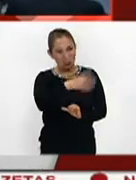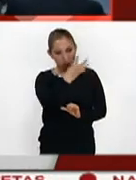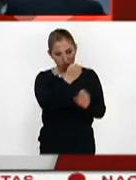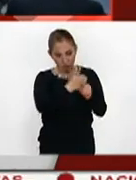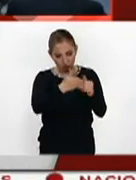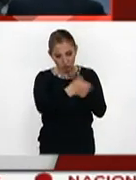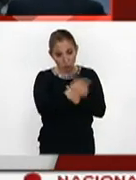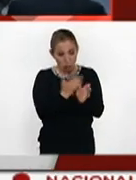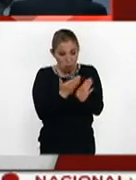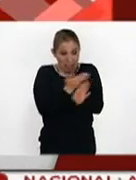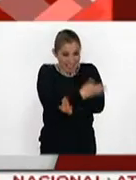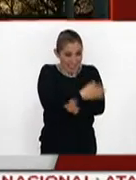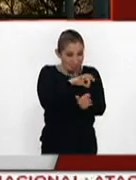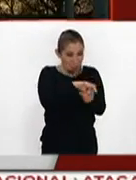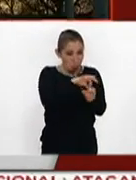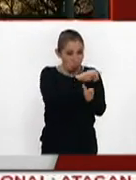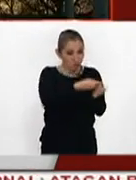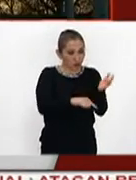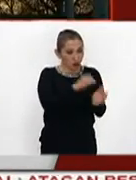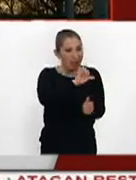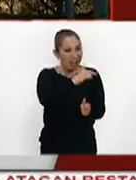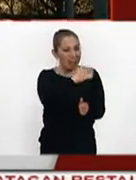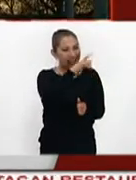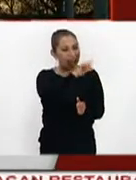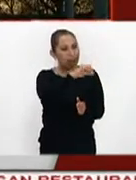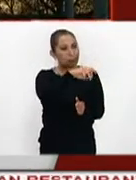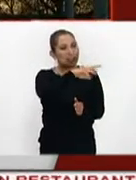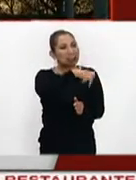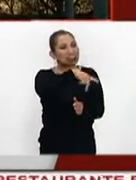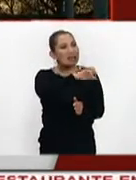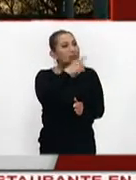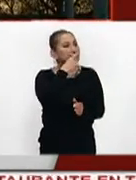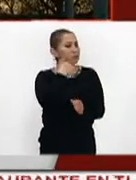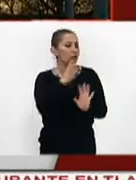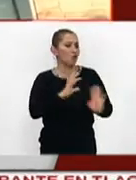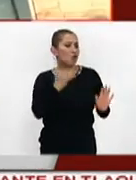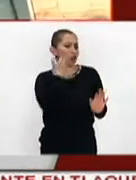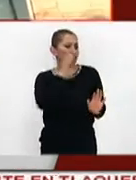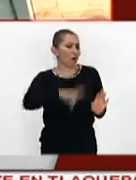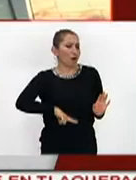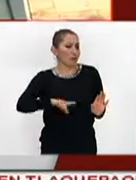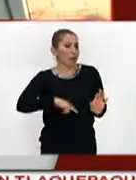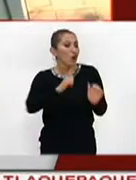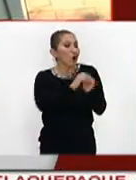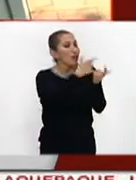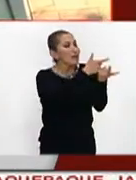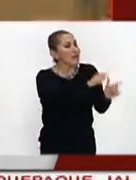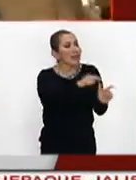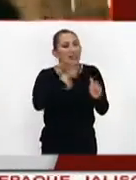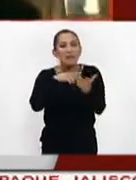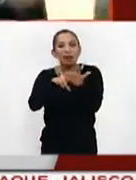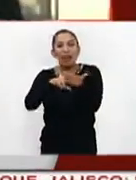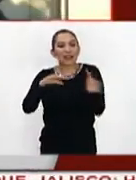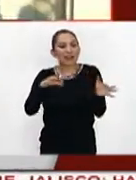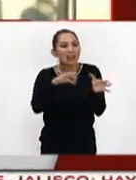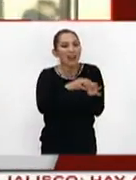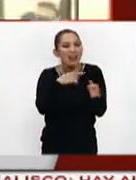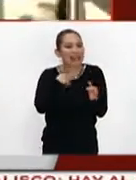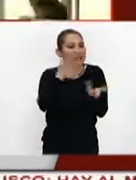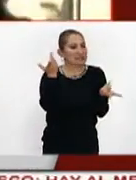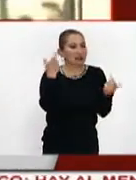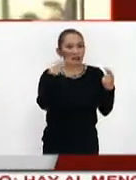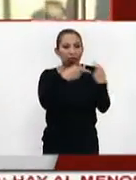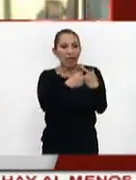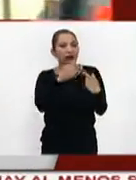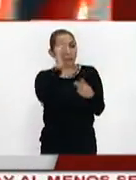las elecciones se celebraron, Angela Merkel señaló que ella quería formar un gobierno con los liberales y con los verdes, lo que en su momento se